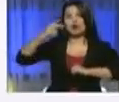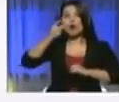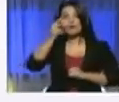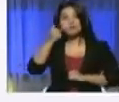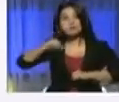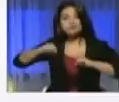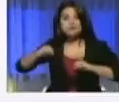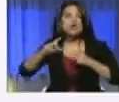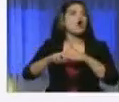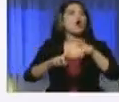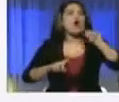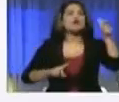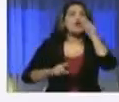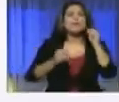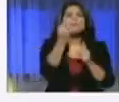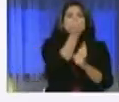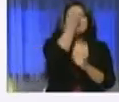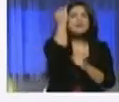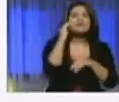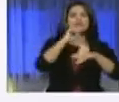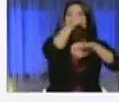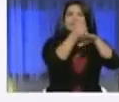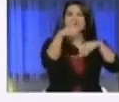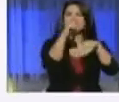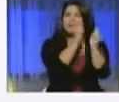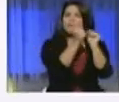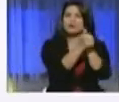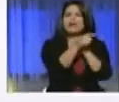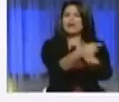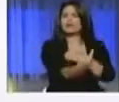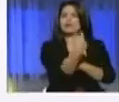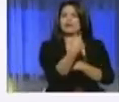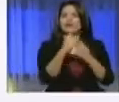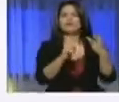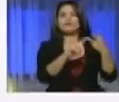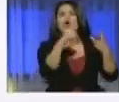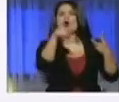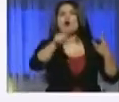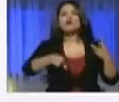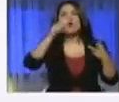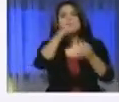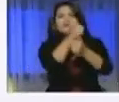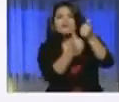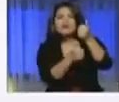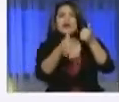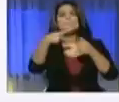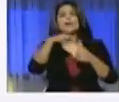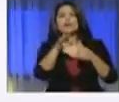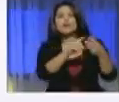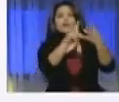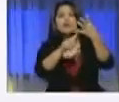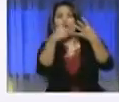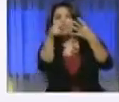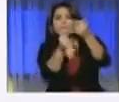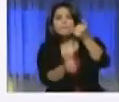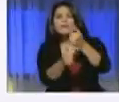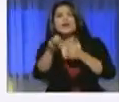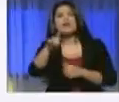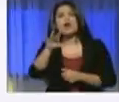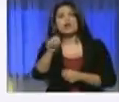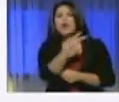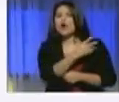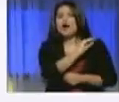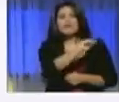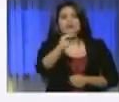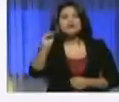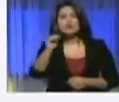Mervin Maldonado desde Río de Janeiro que nos está escuchando, Pedro Infante, Eduardo Álvarez, yo quiero garantizarle